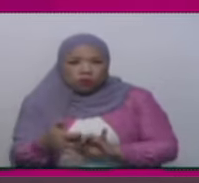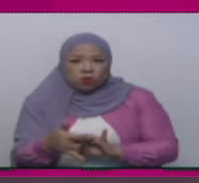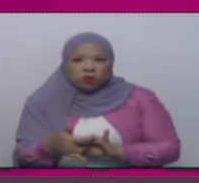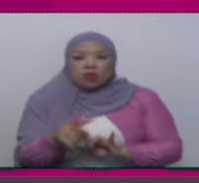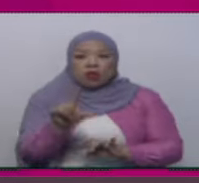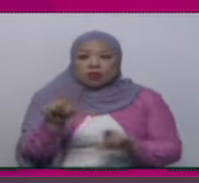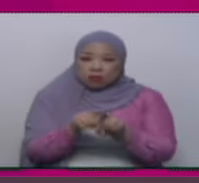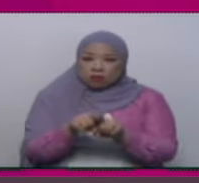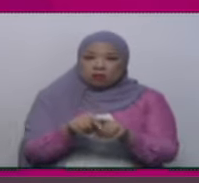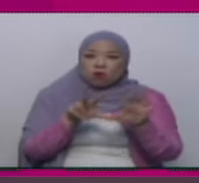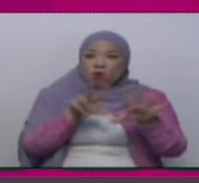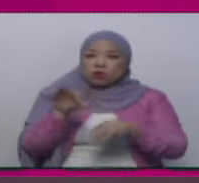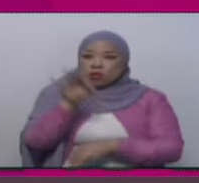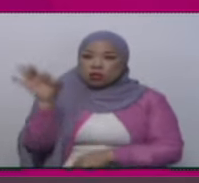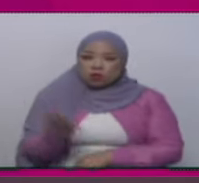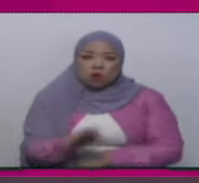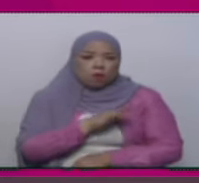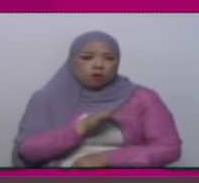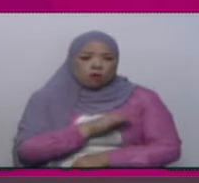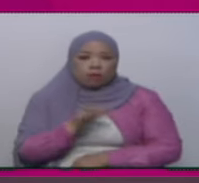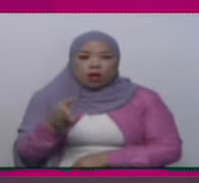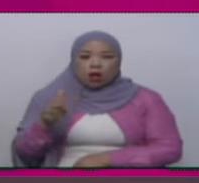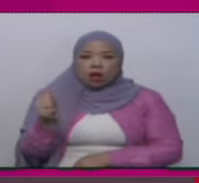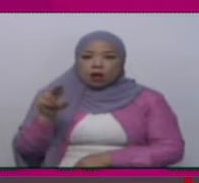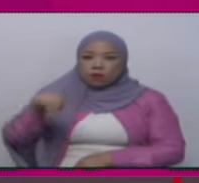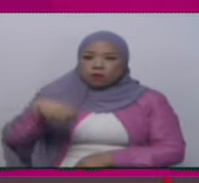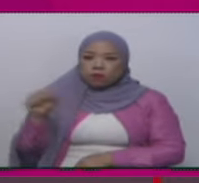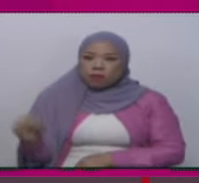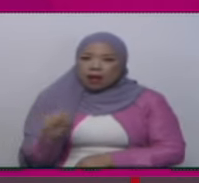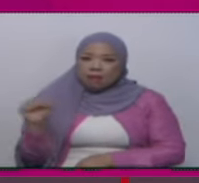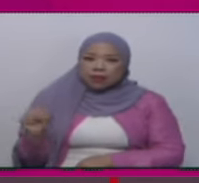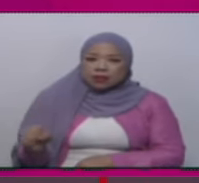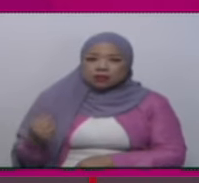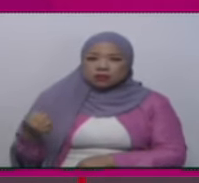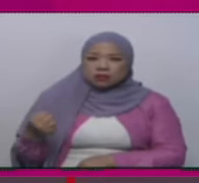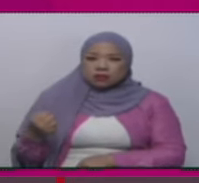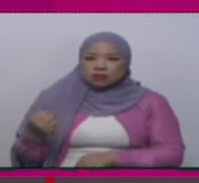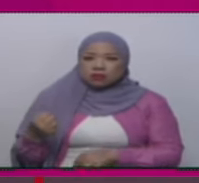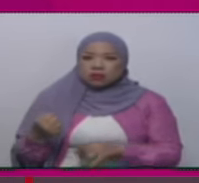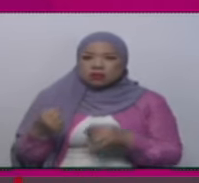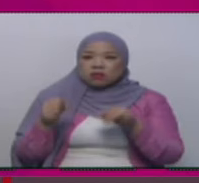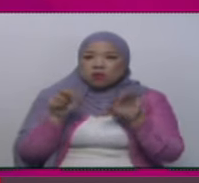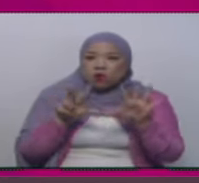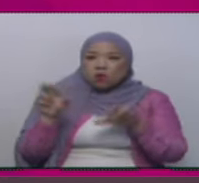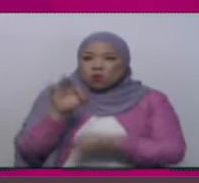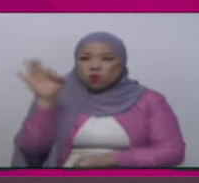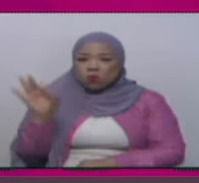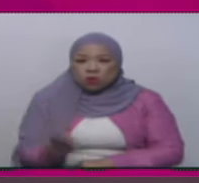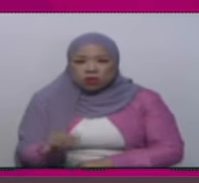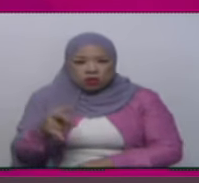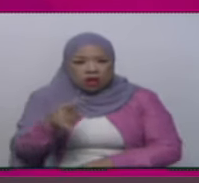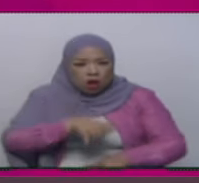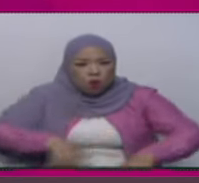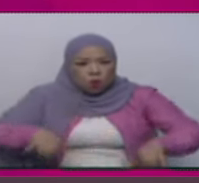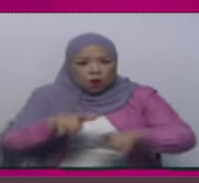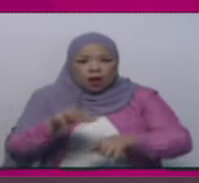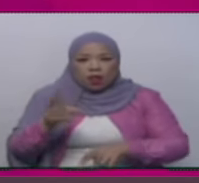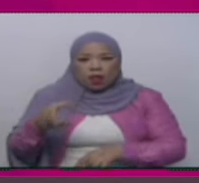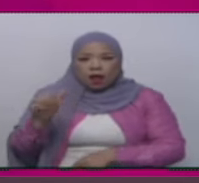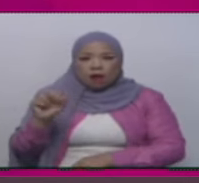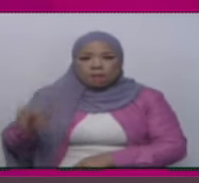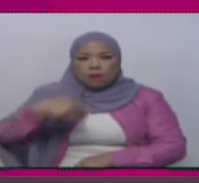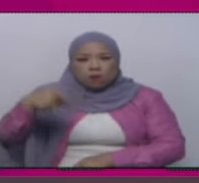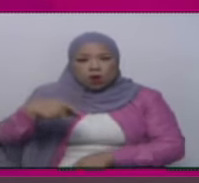y casas de vivienda destruidas, 80%, tenemos cifras, eran cuarteles de Hamás?